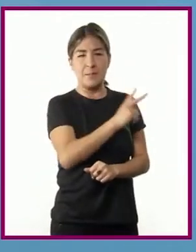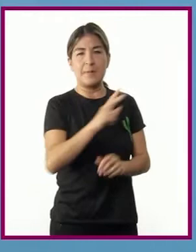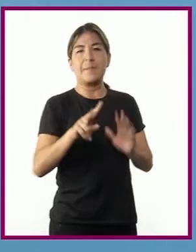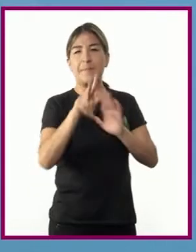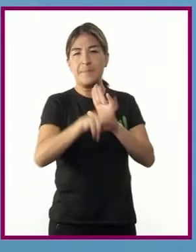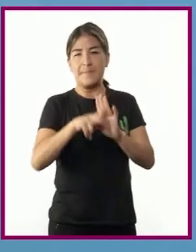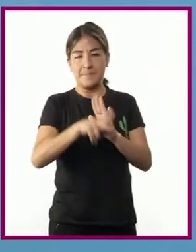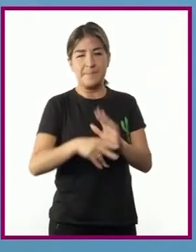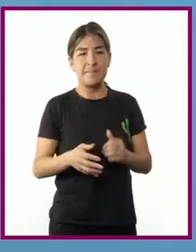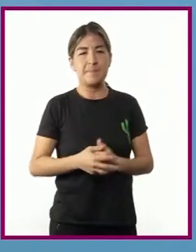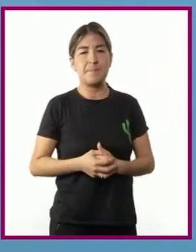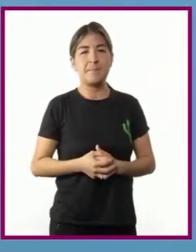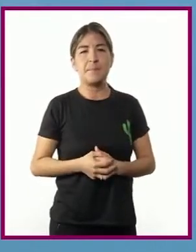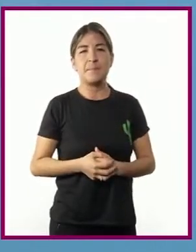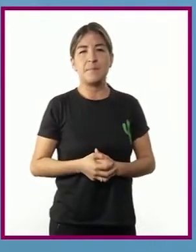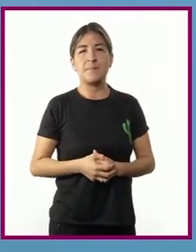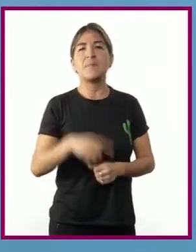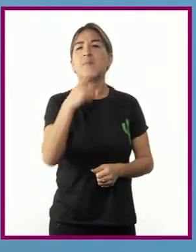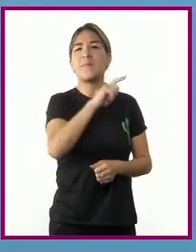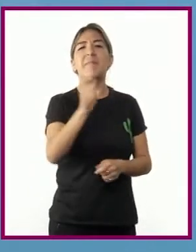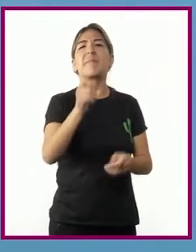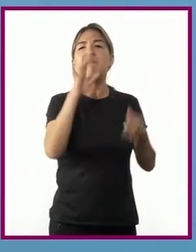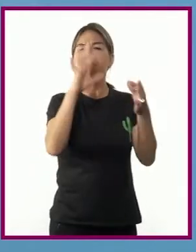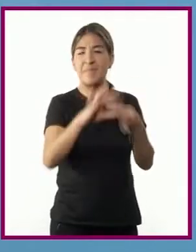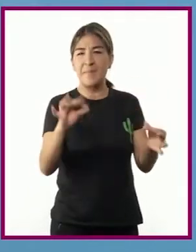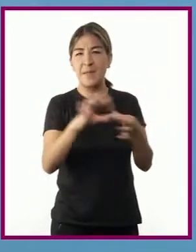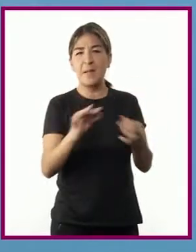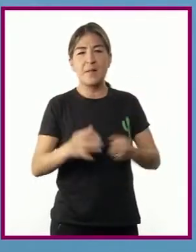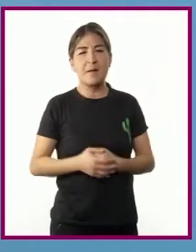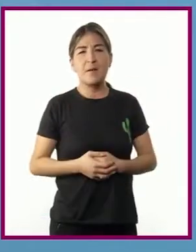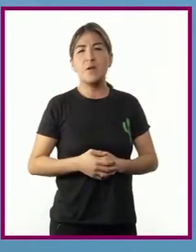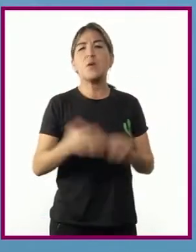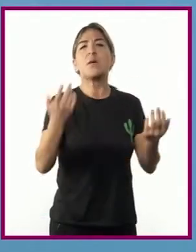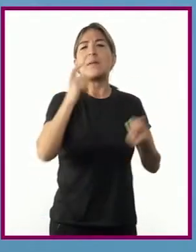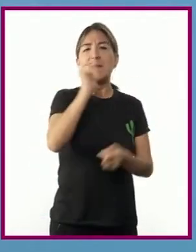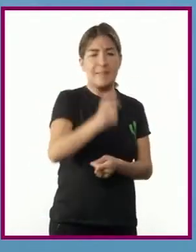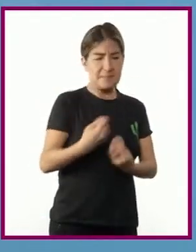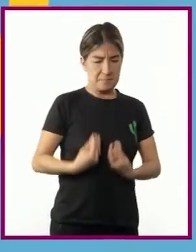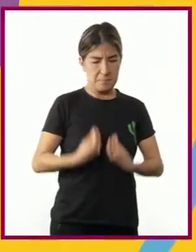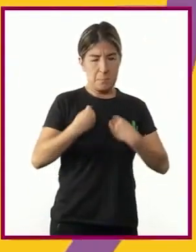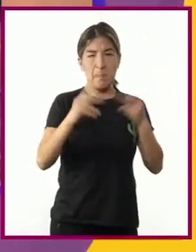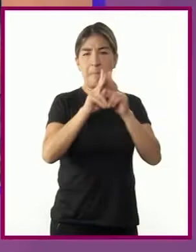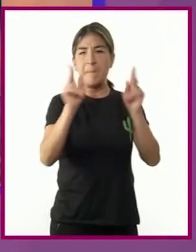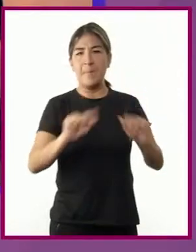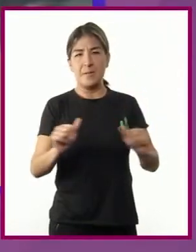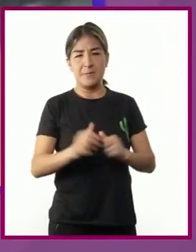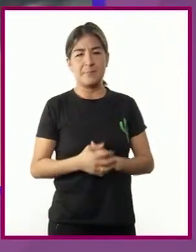siguiente video, donde se resalta qué implica vivir en paz.